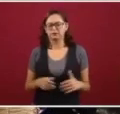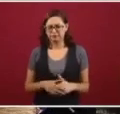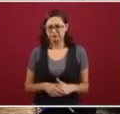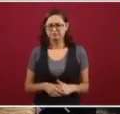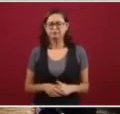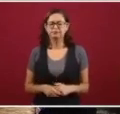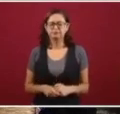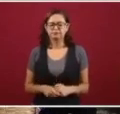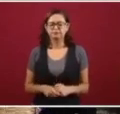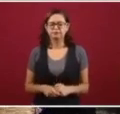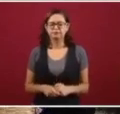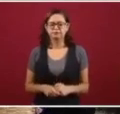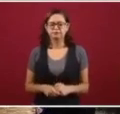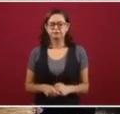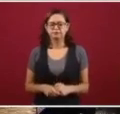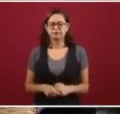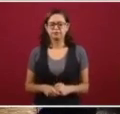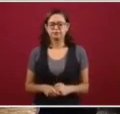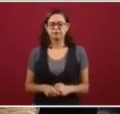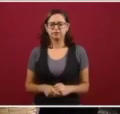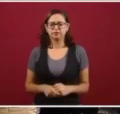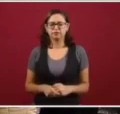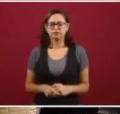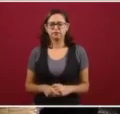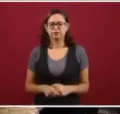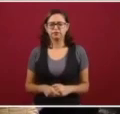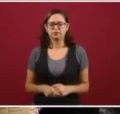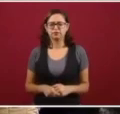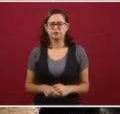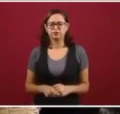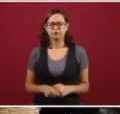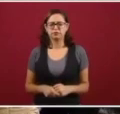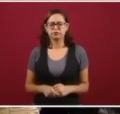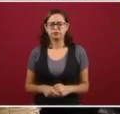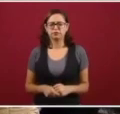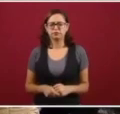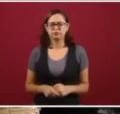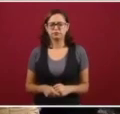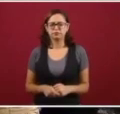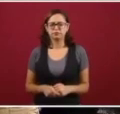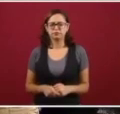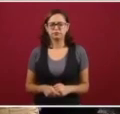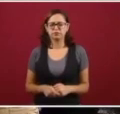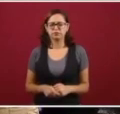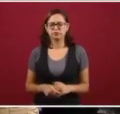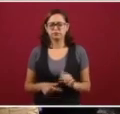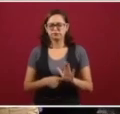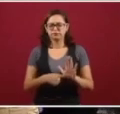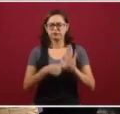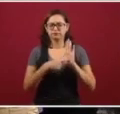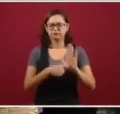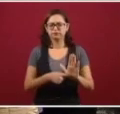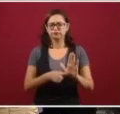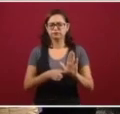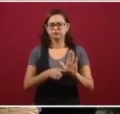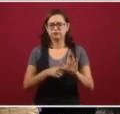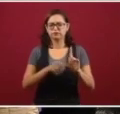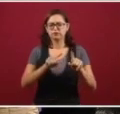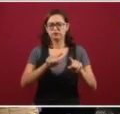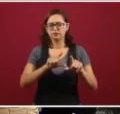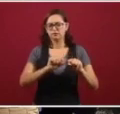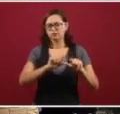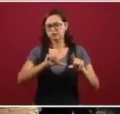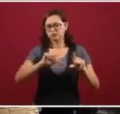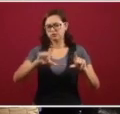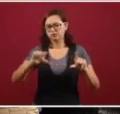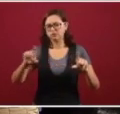pues esto tiene que ver con la producción de